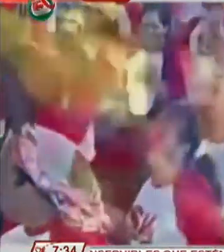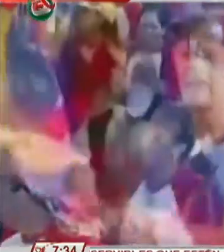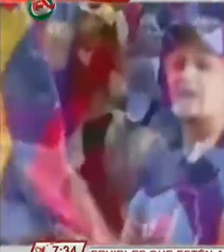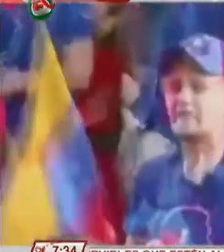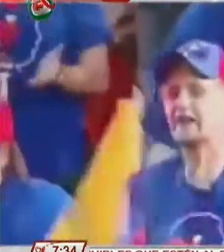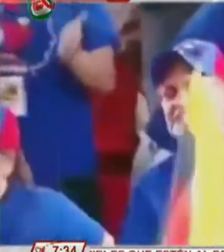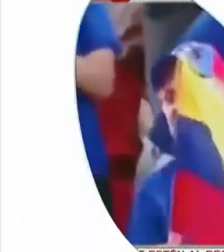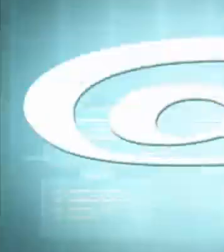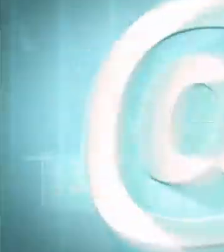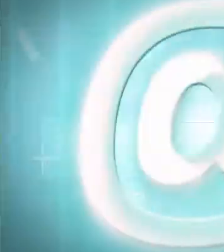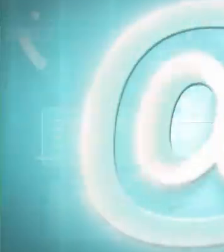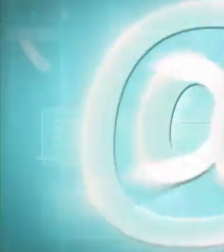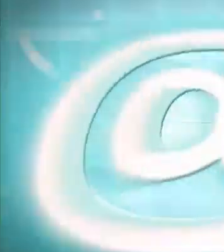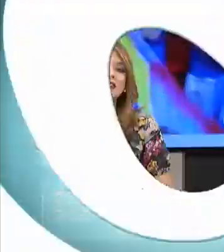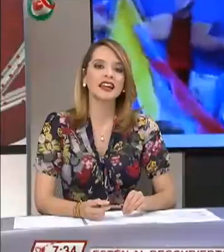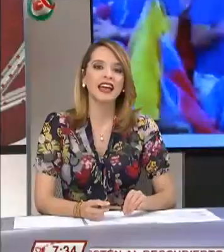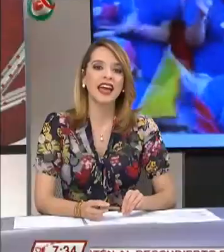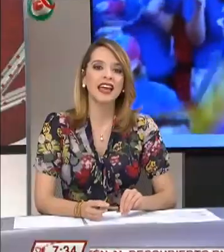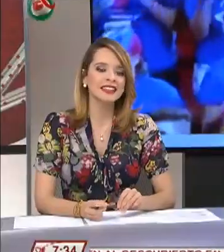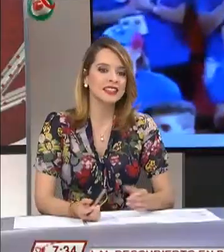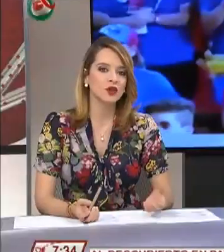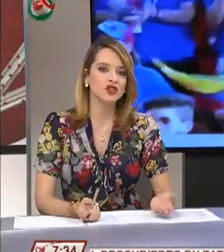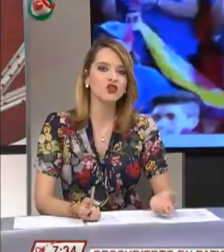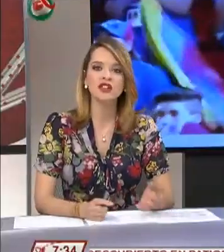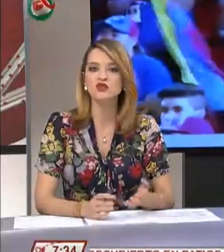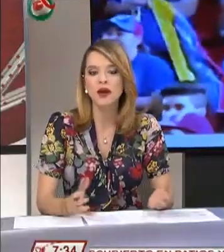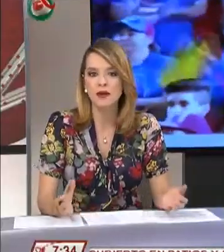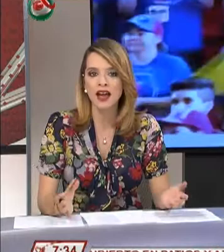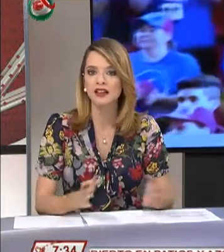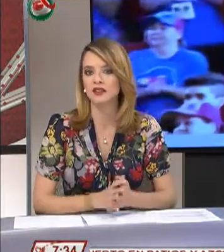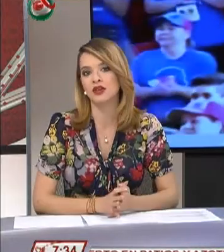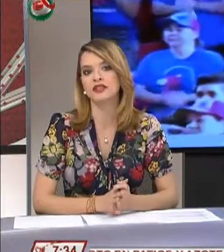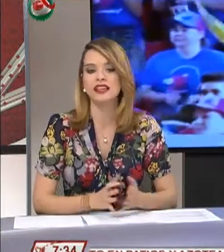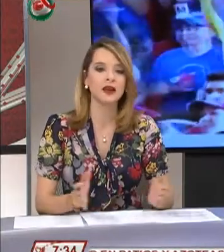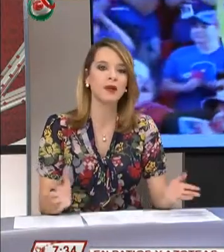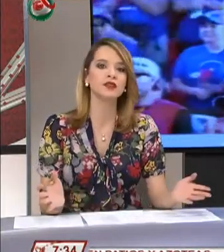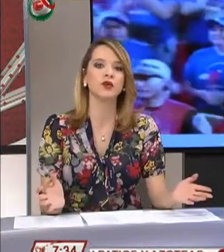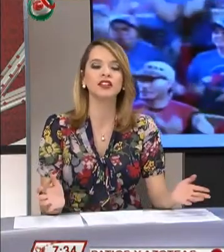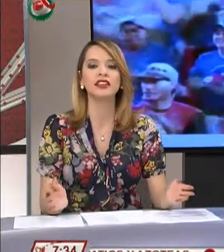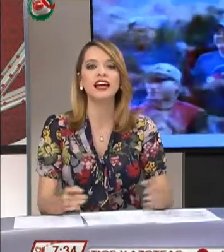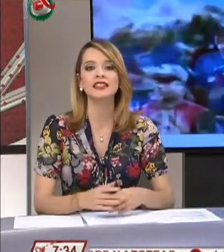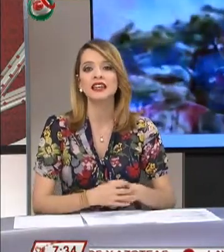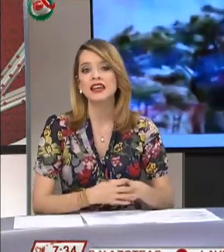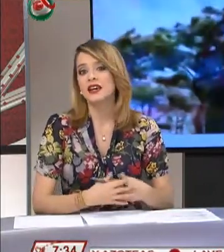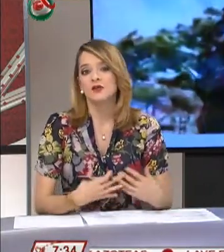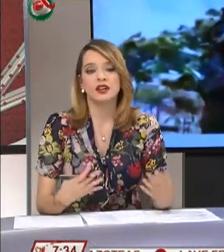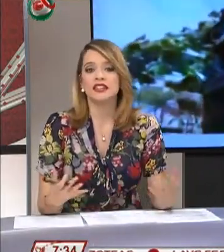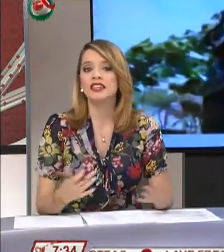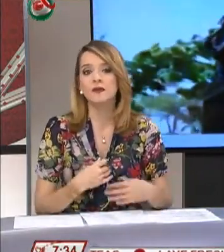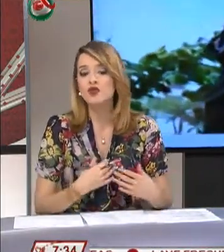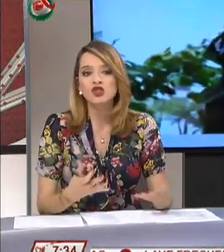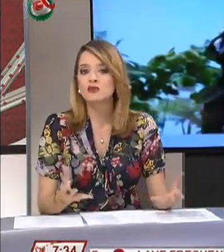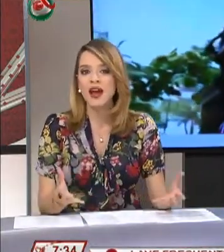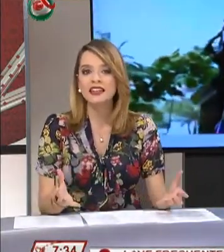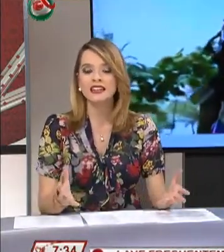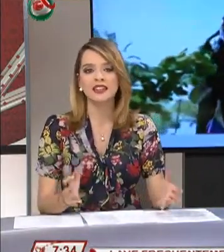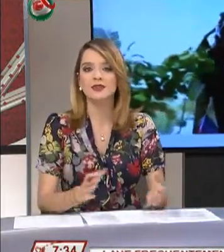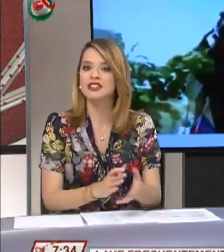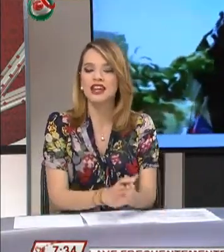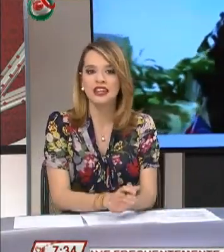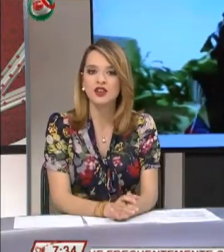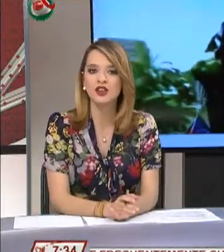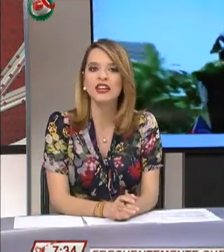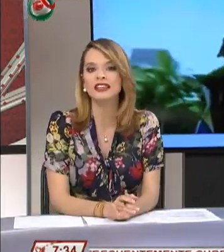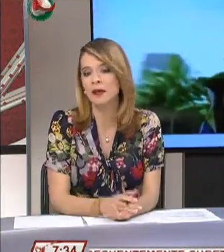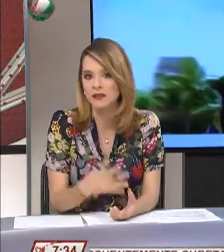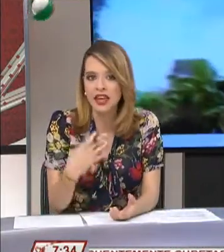social. Bueno, es importante comentar que esta situación no es nueva. Durante las campañas políticas pues de muchos países en